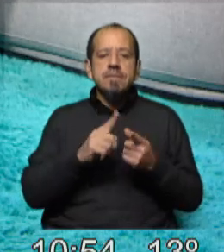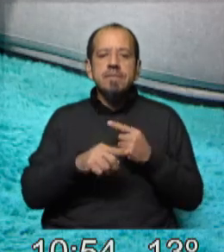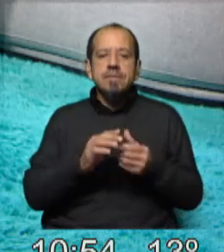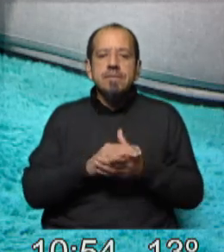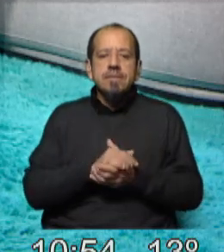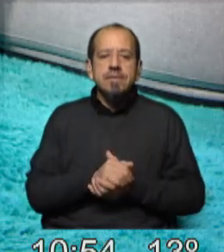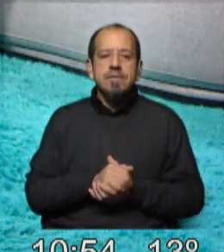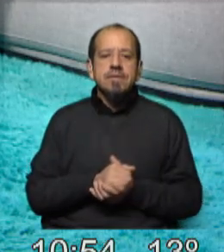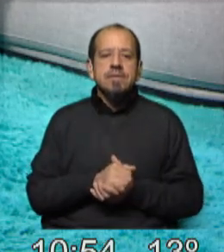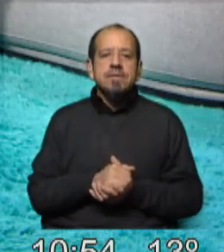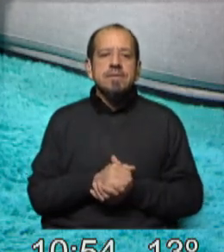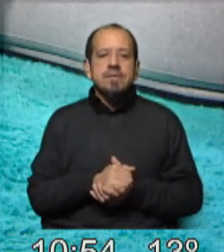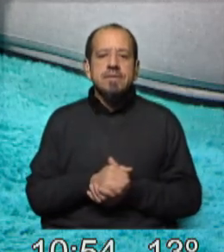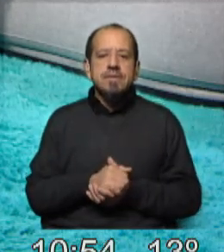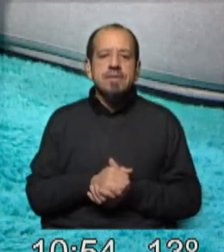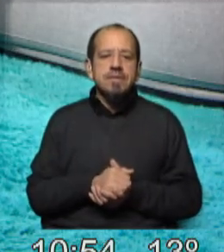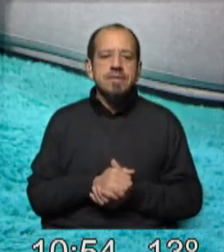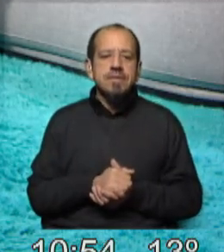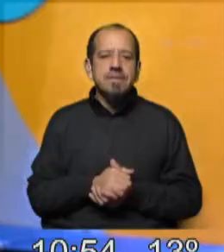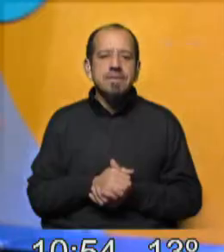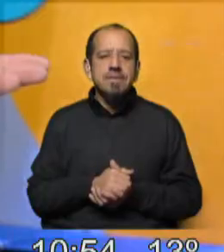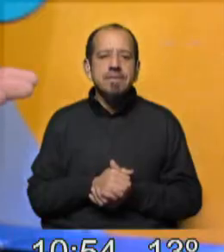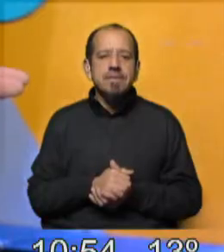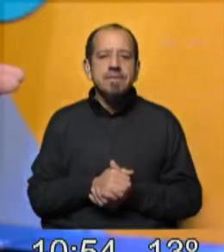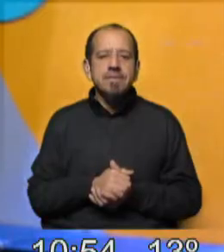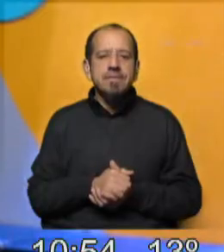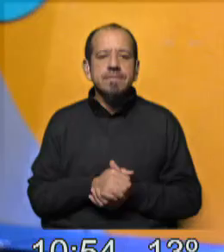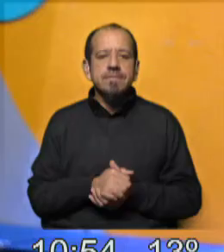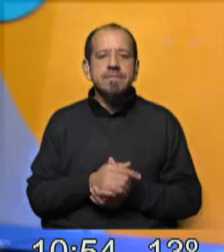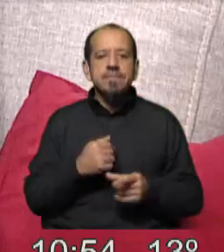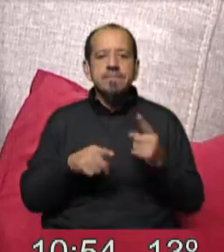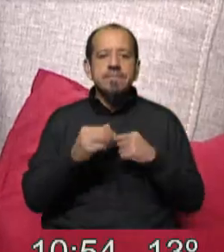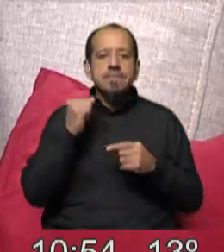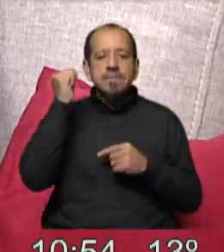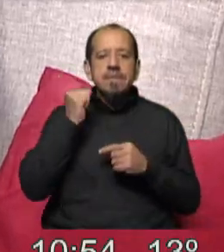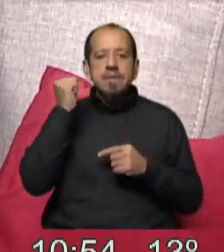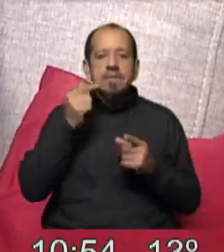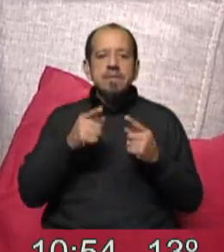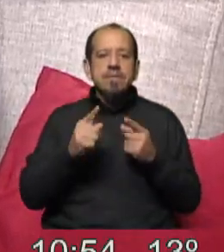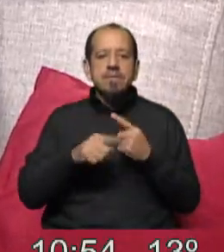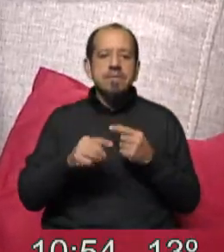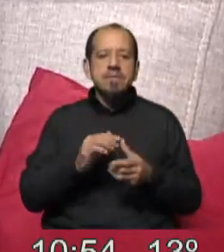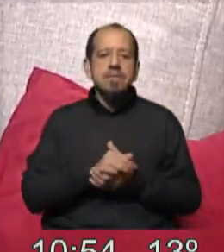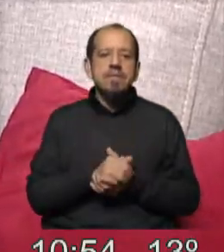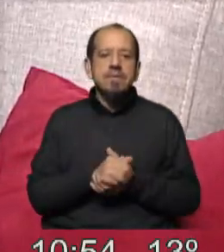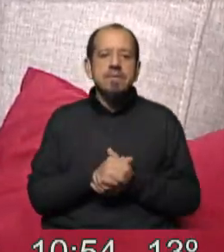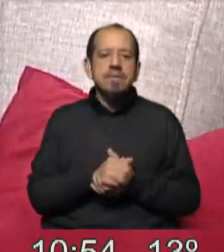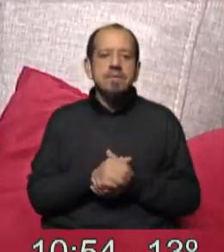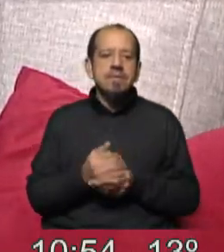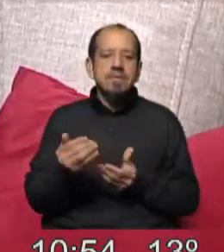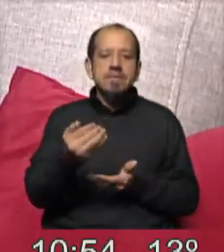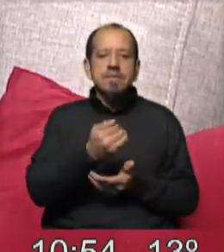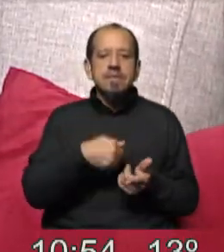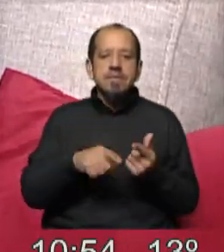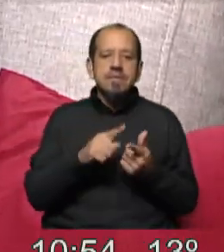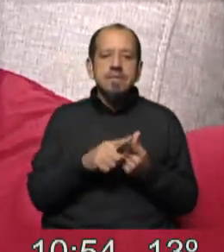Piedra bueno, mala onda. ¿Cómo fue? ¿Cómo fue esa primera experiencia en el ómnibus? Bueno, bien, bien, zafamos. ¿Recolectaron algo? ¿De plata? Bueno, ahí